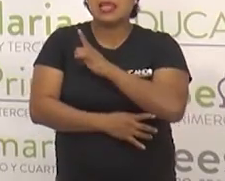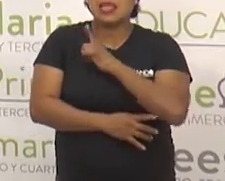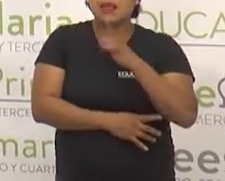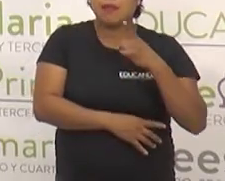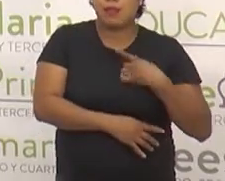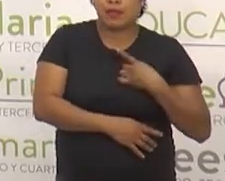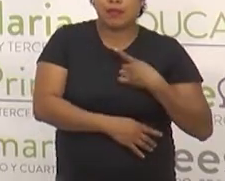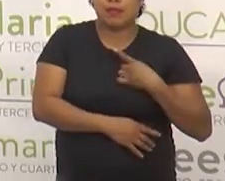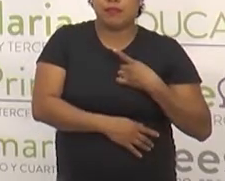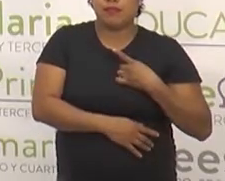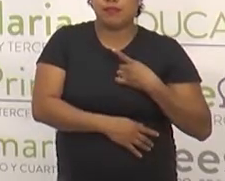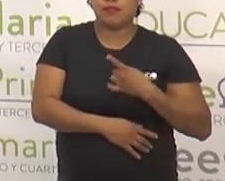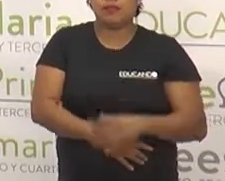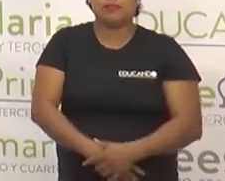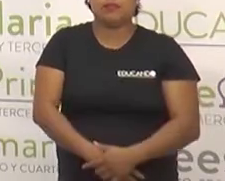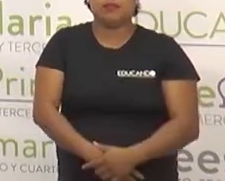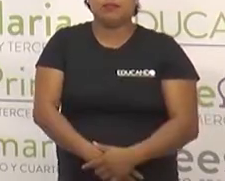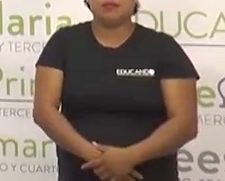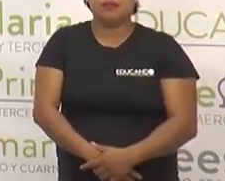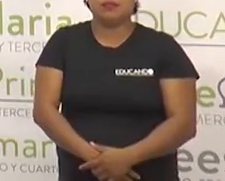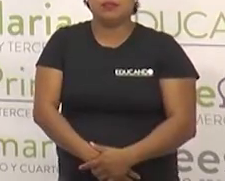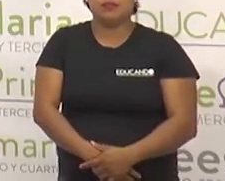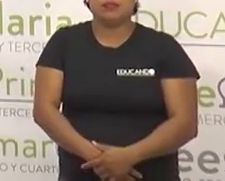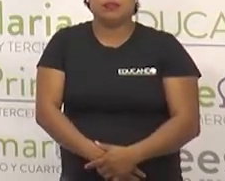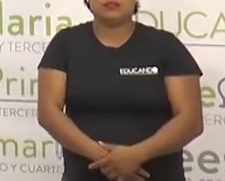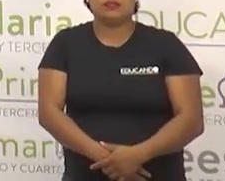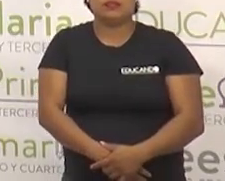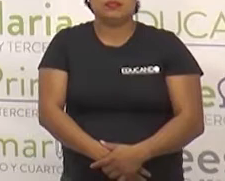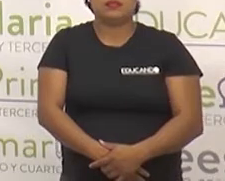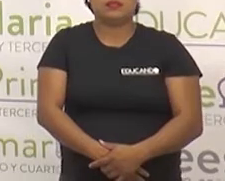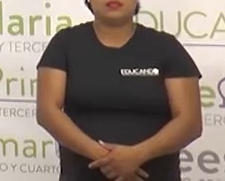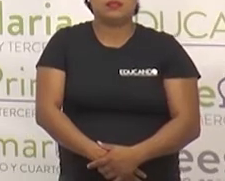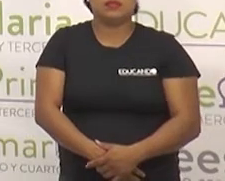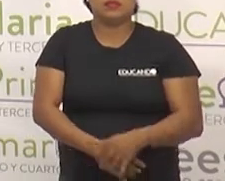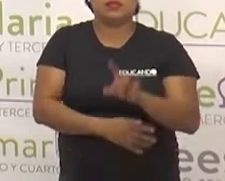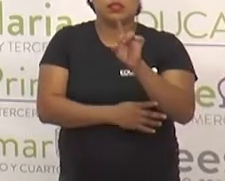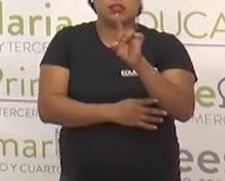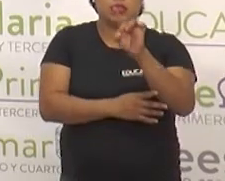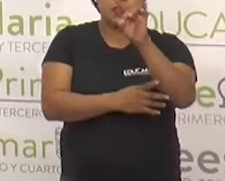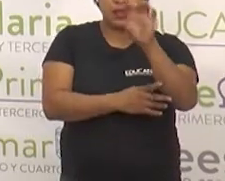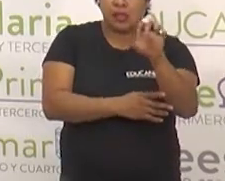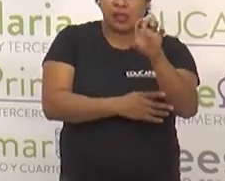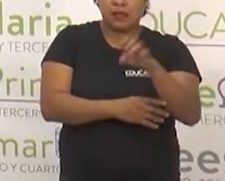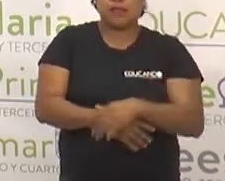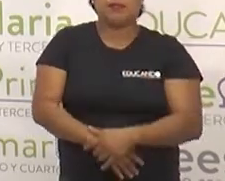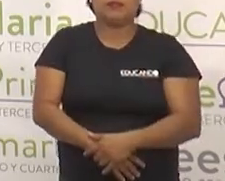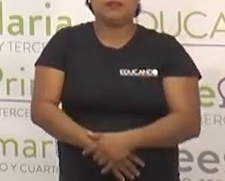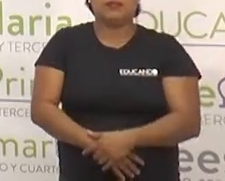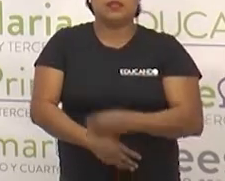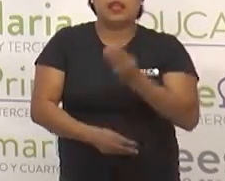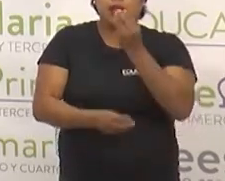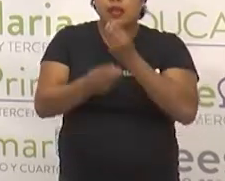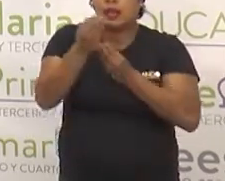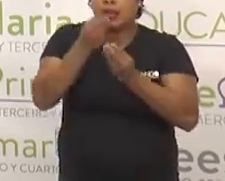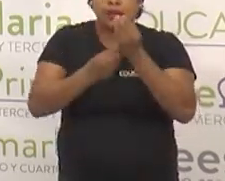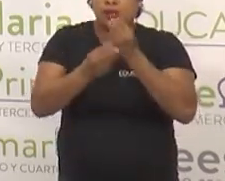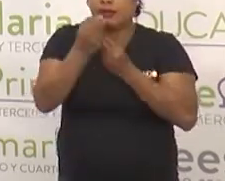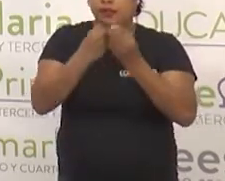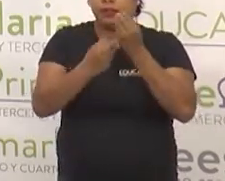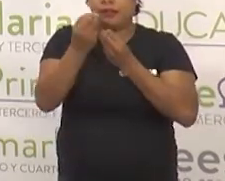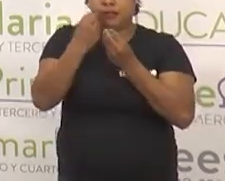un verbo. De, es otra palabra.